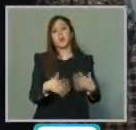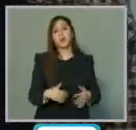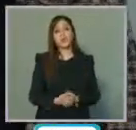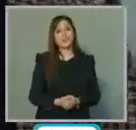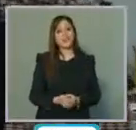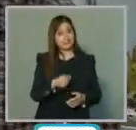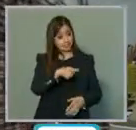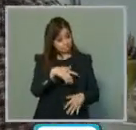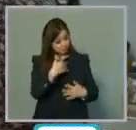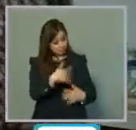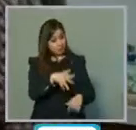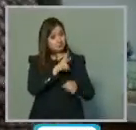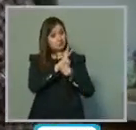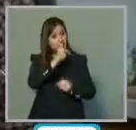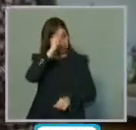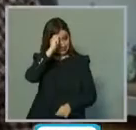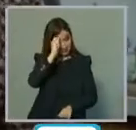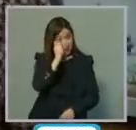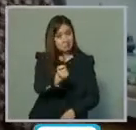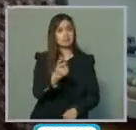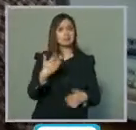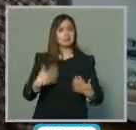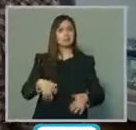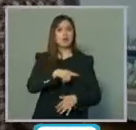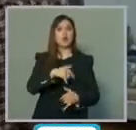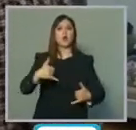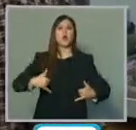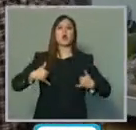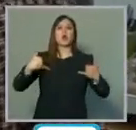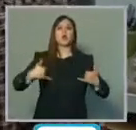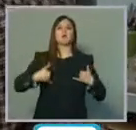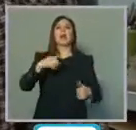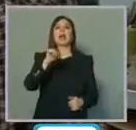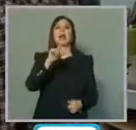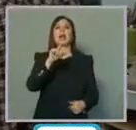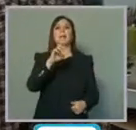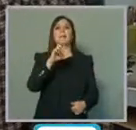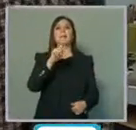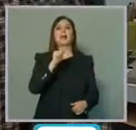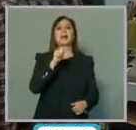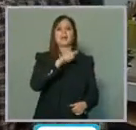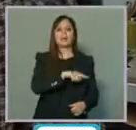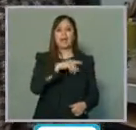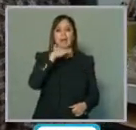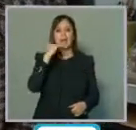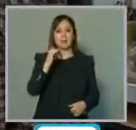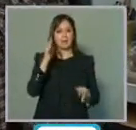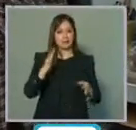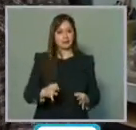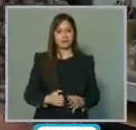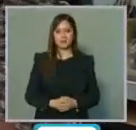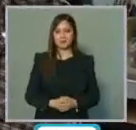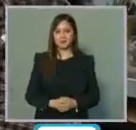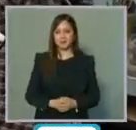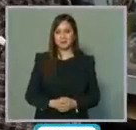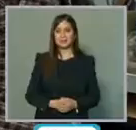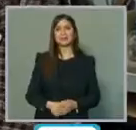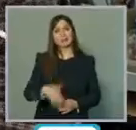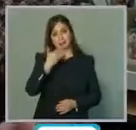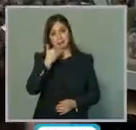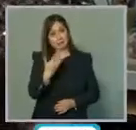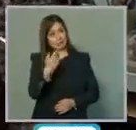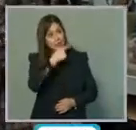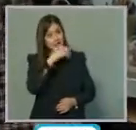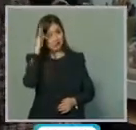tío Alberto, mis respetos para el joven Albert, Sí, joven. el alemancito. Bueno, muy bien, por eso es